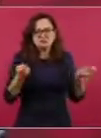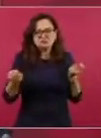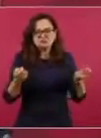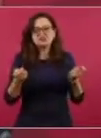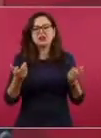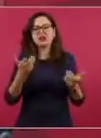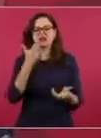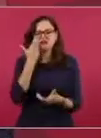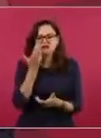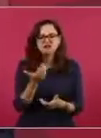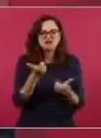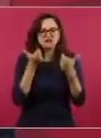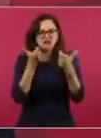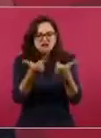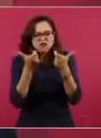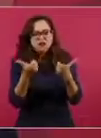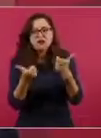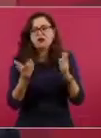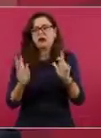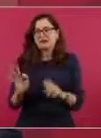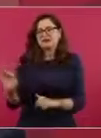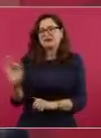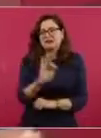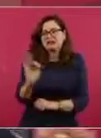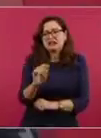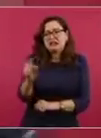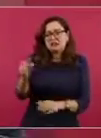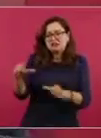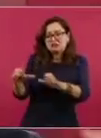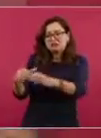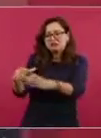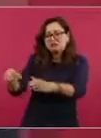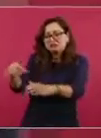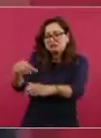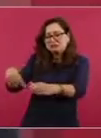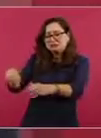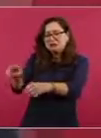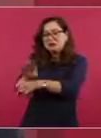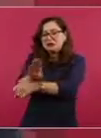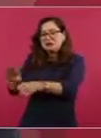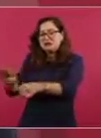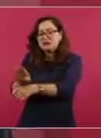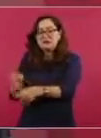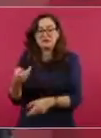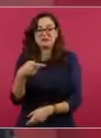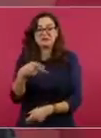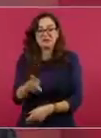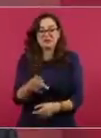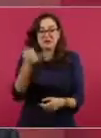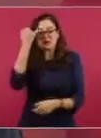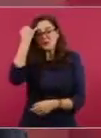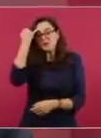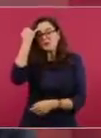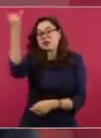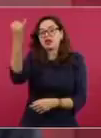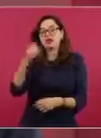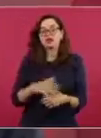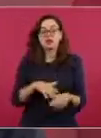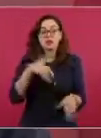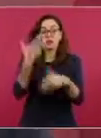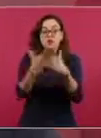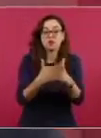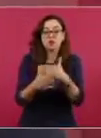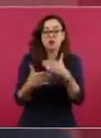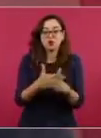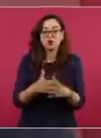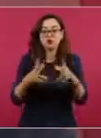los intereses económicos. Pero imagínense un europeo que se tiene que bañar en invierno con agua